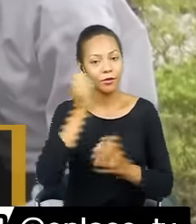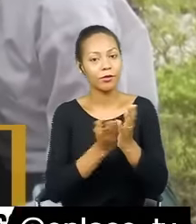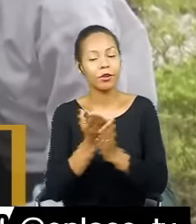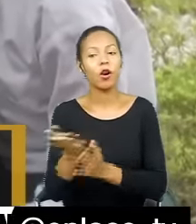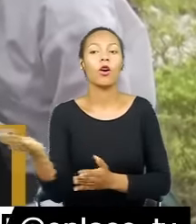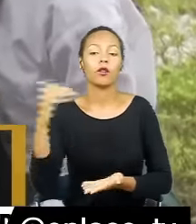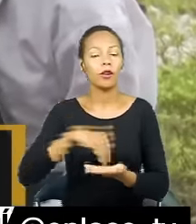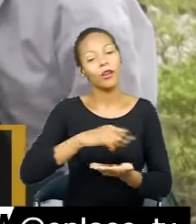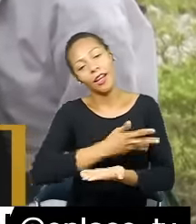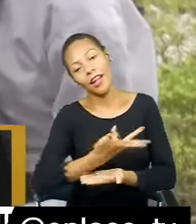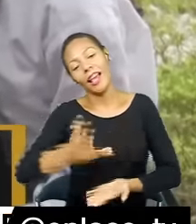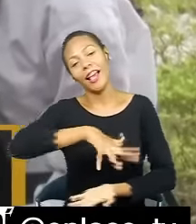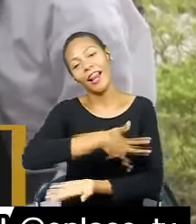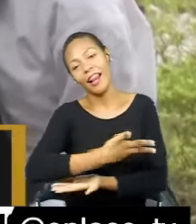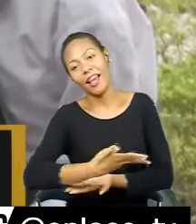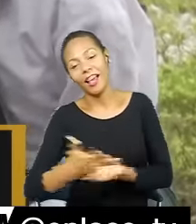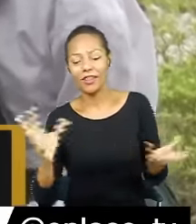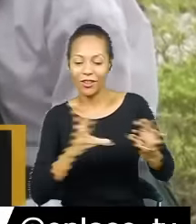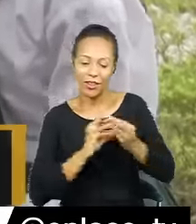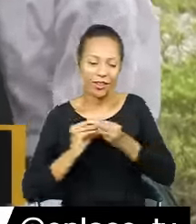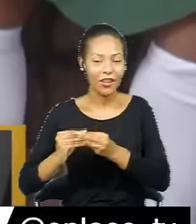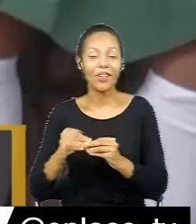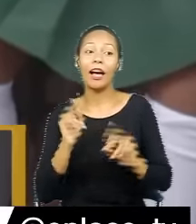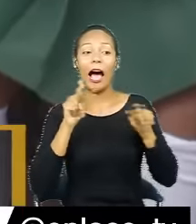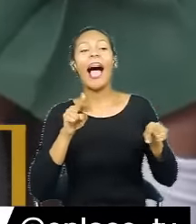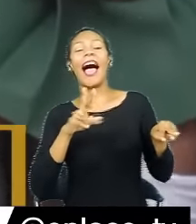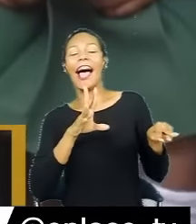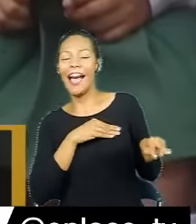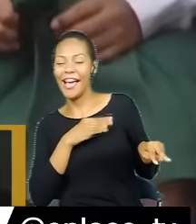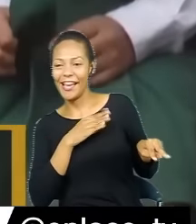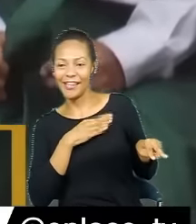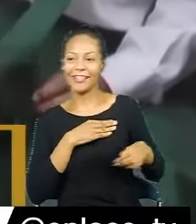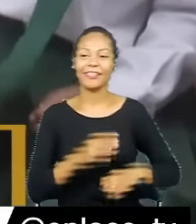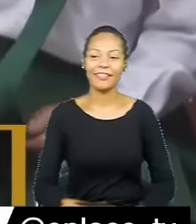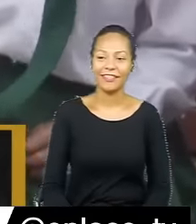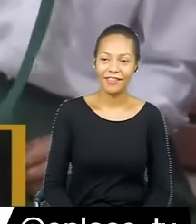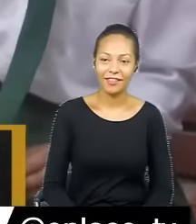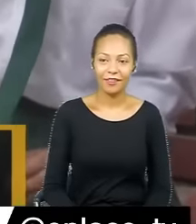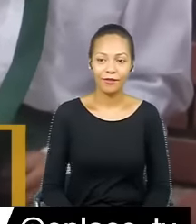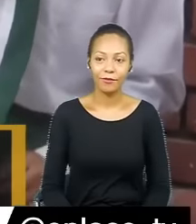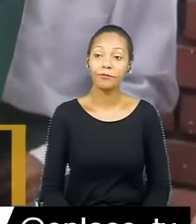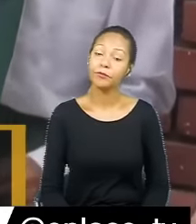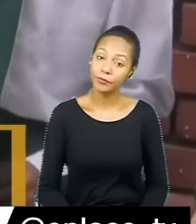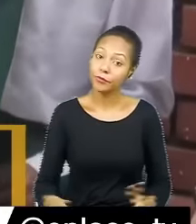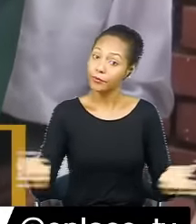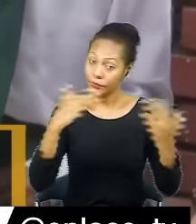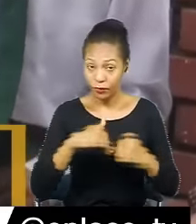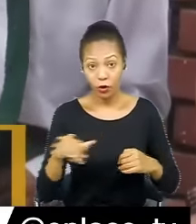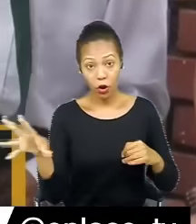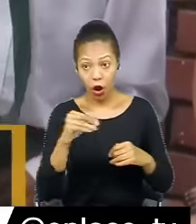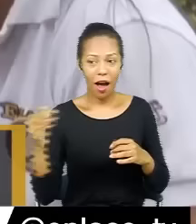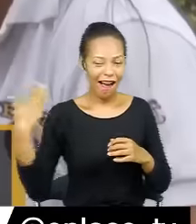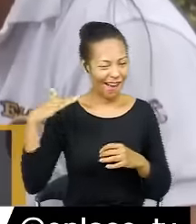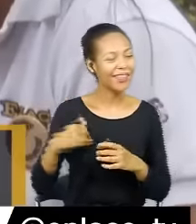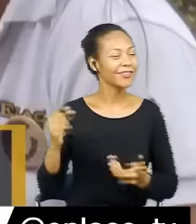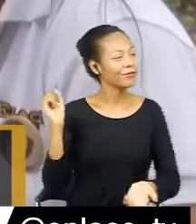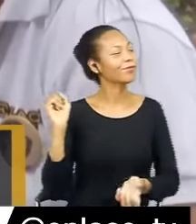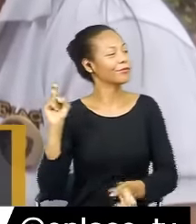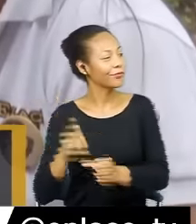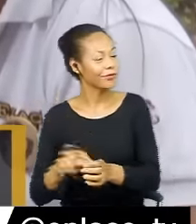otras coplitas que entre todas gozaremos. Comunidad estudiantil invitan a egresados y padres de familia a acompañar las actividades